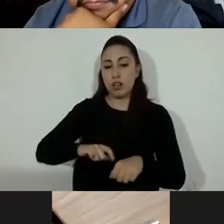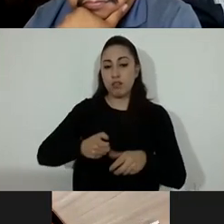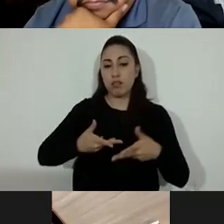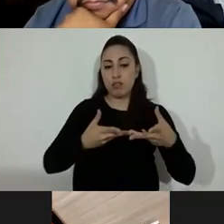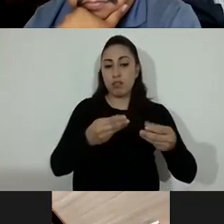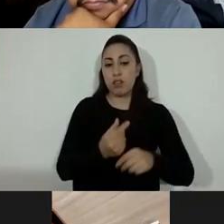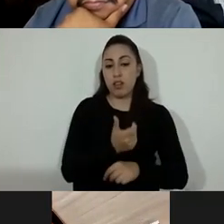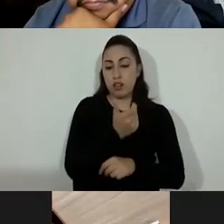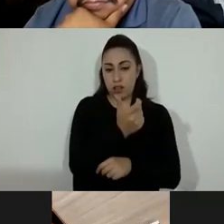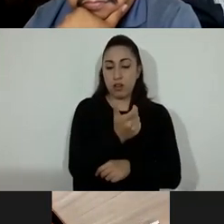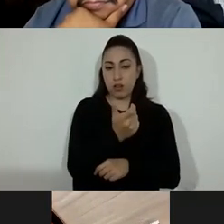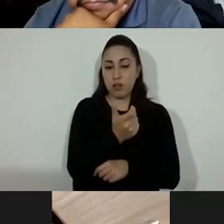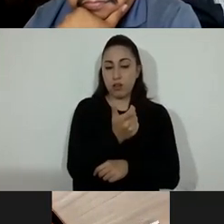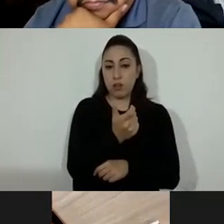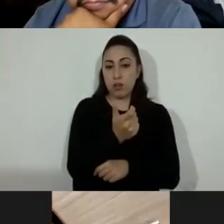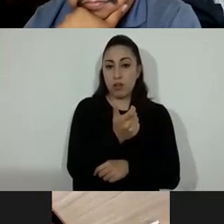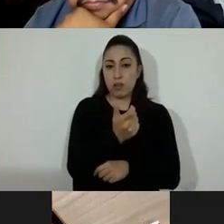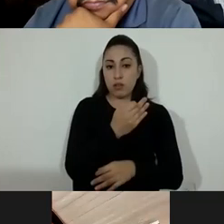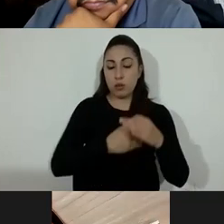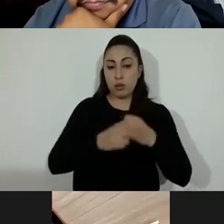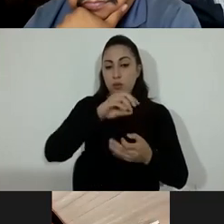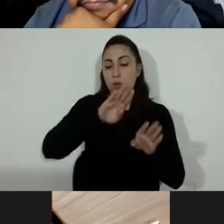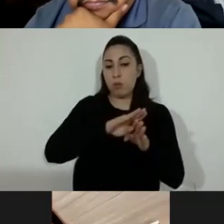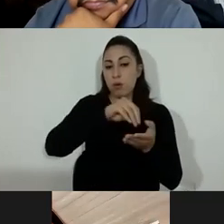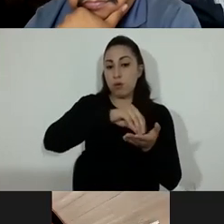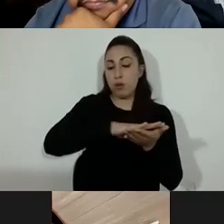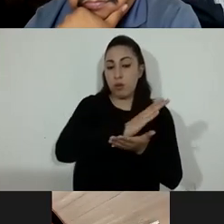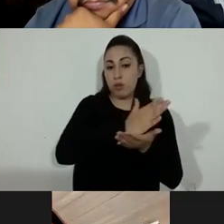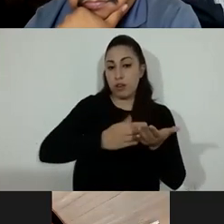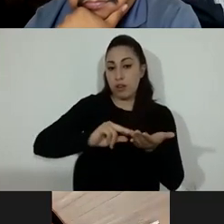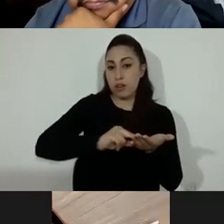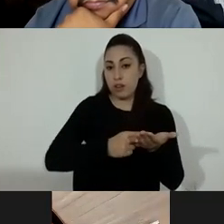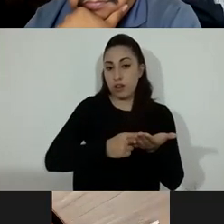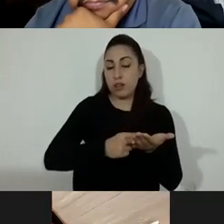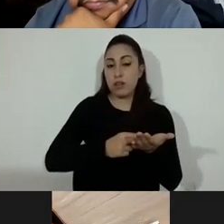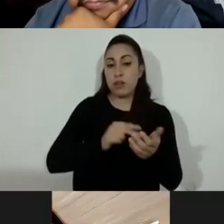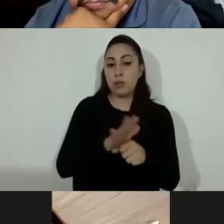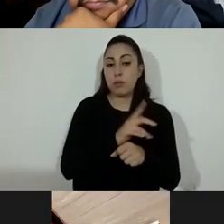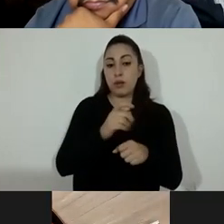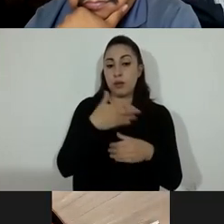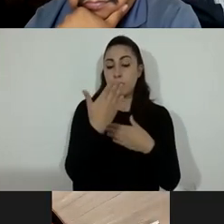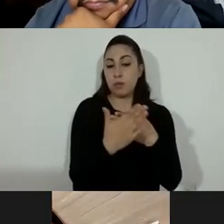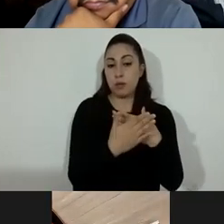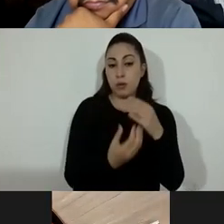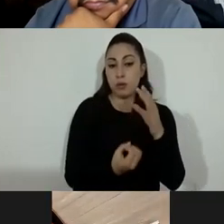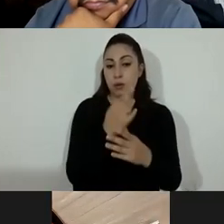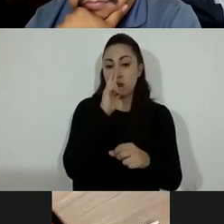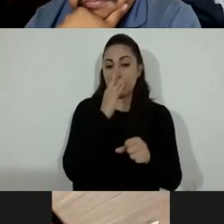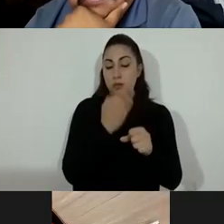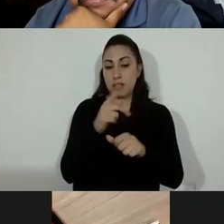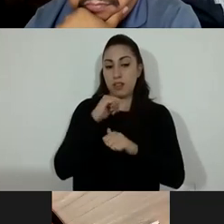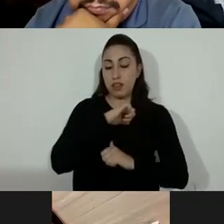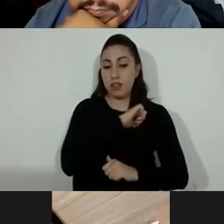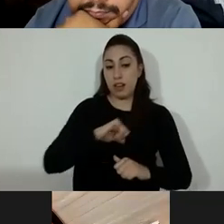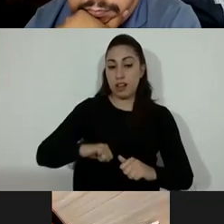que lo ejecuten, es decir, que lo contraten, porque el que lo va a ejecutar serán las próximas autoridades que entren en funciones a partir